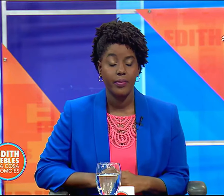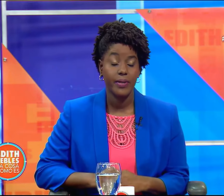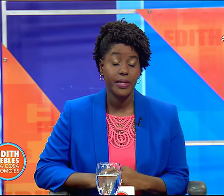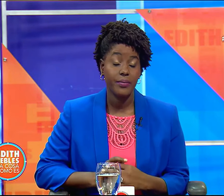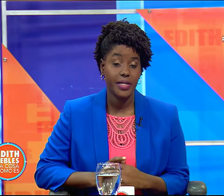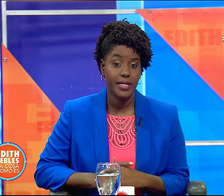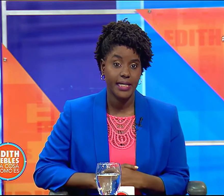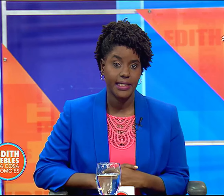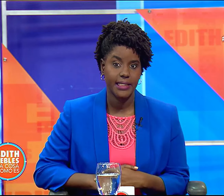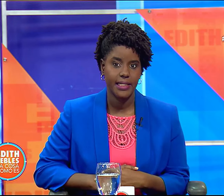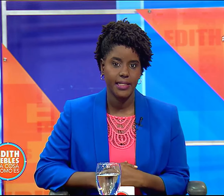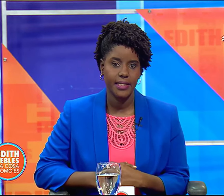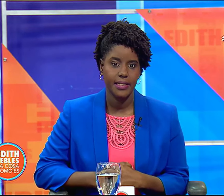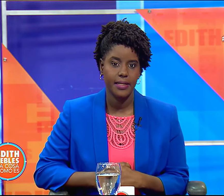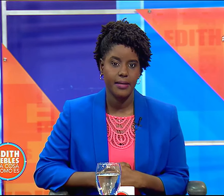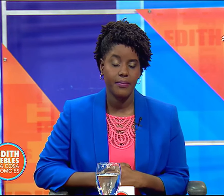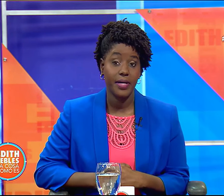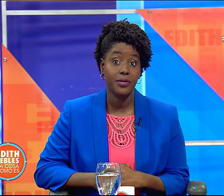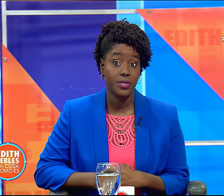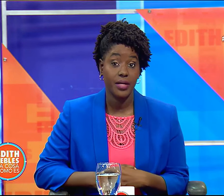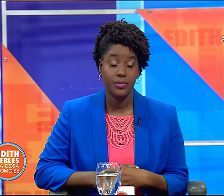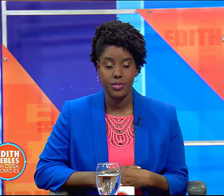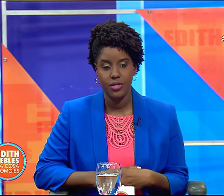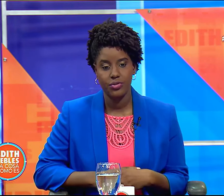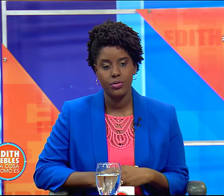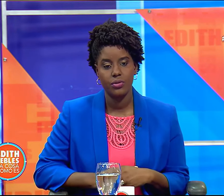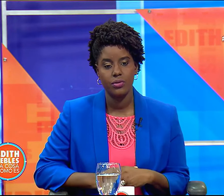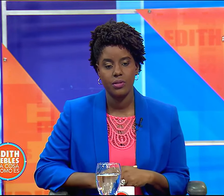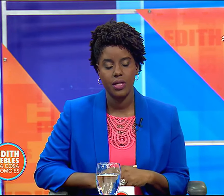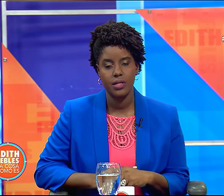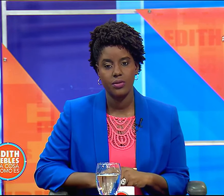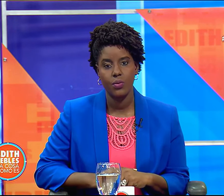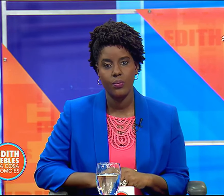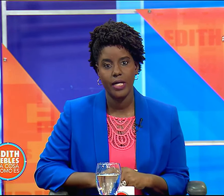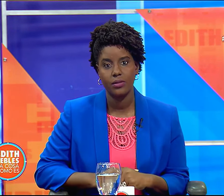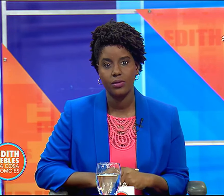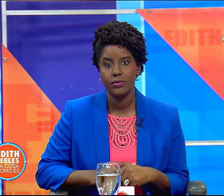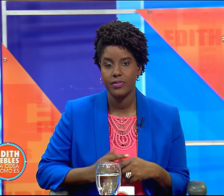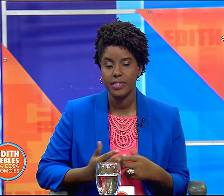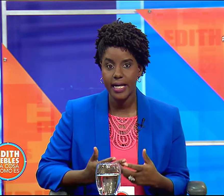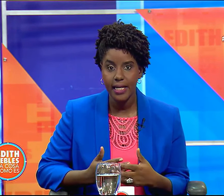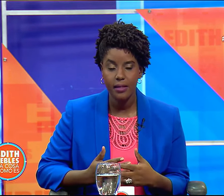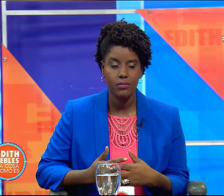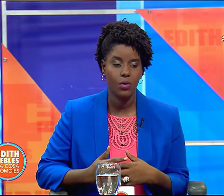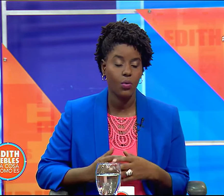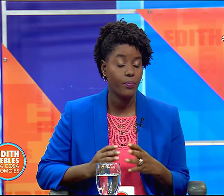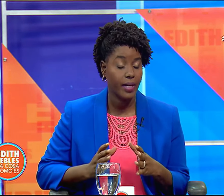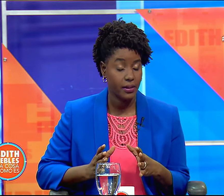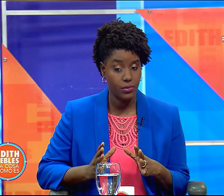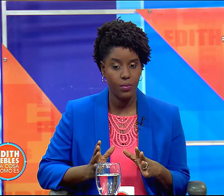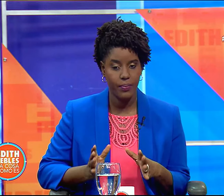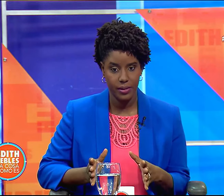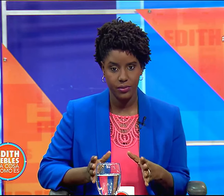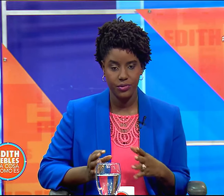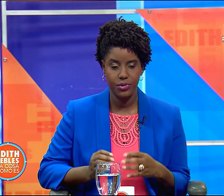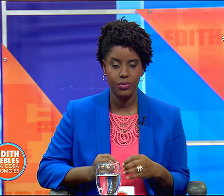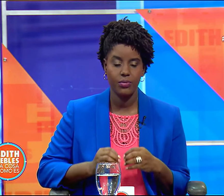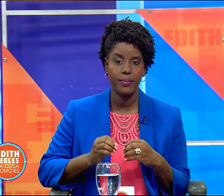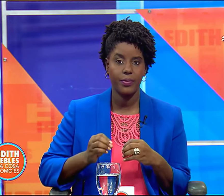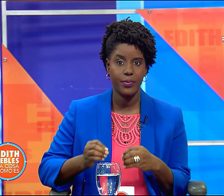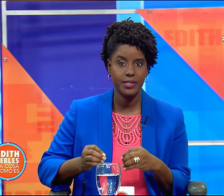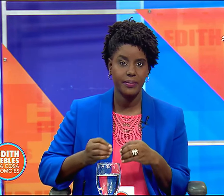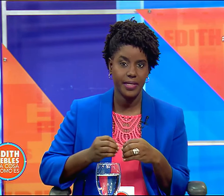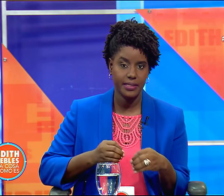La República Dominicana tiene ya varios años, de hecho se hizo un pacto fiscal, o un pacto, no un pacto, sino